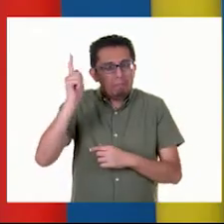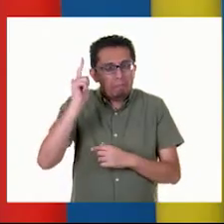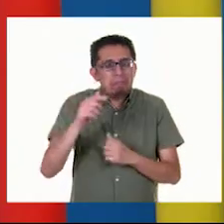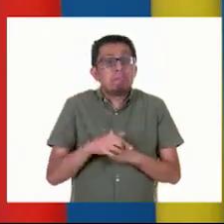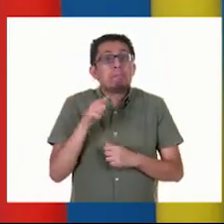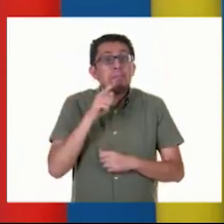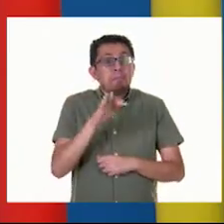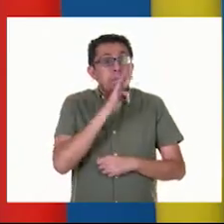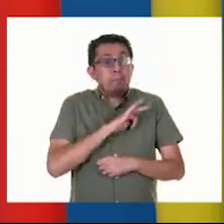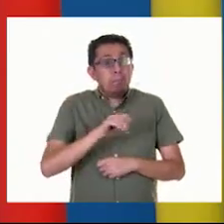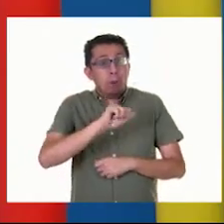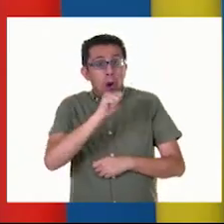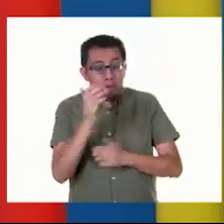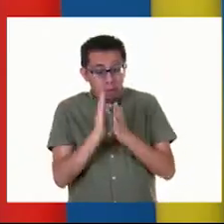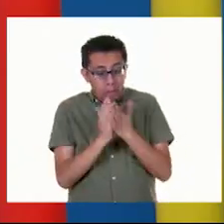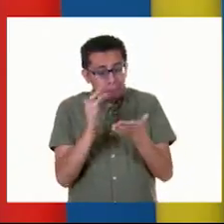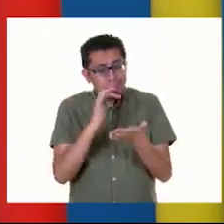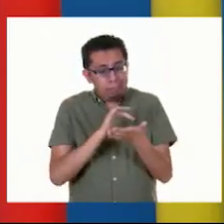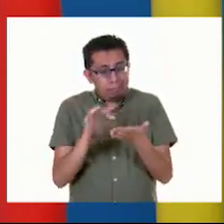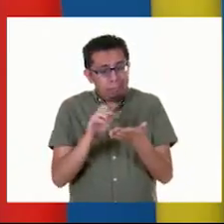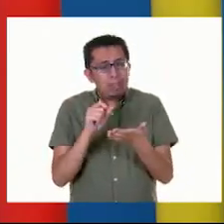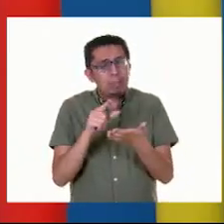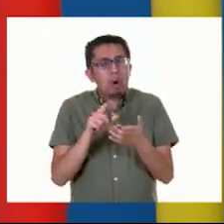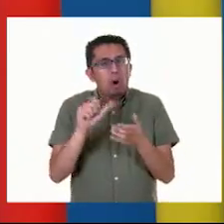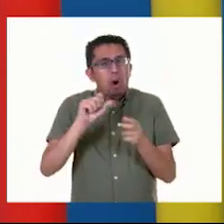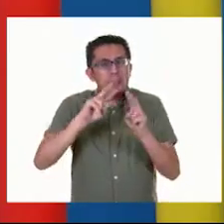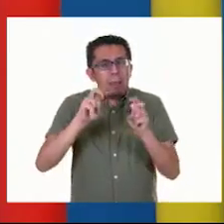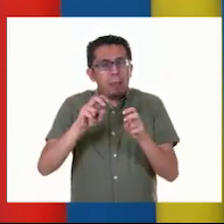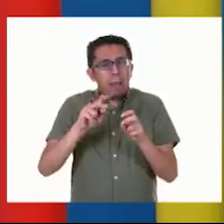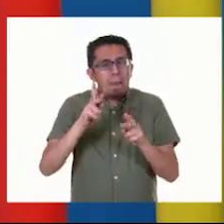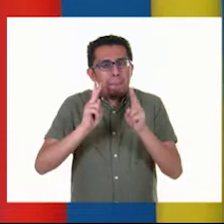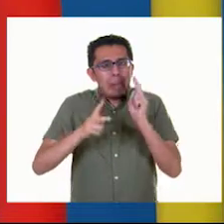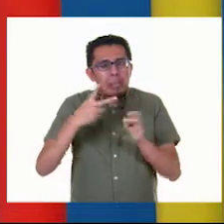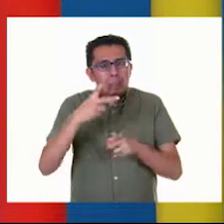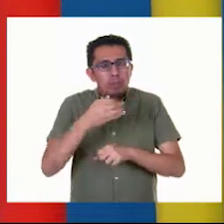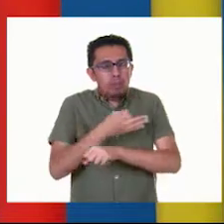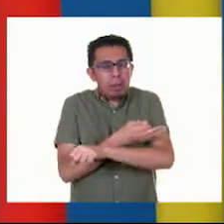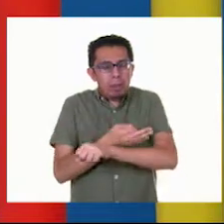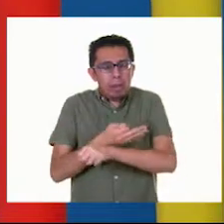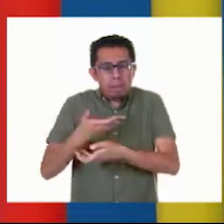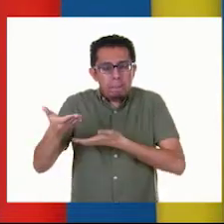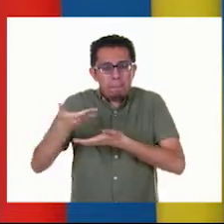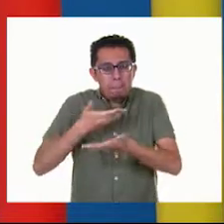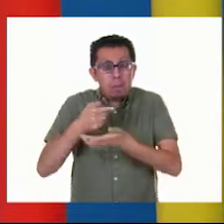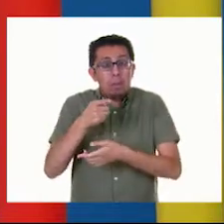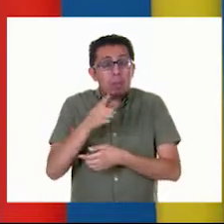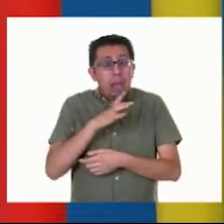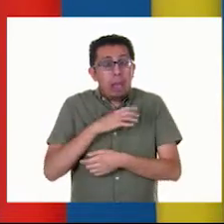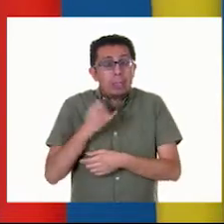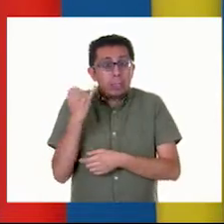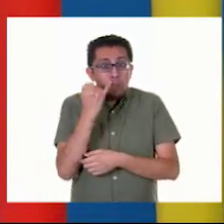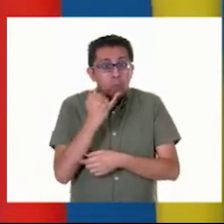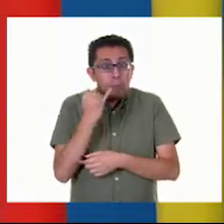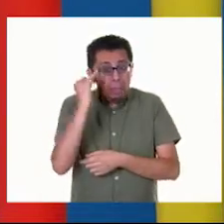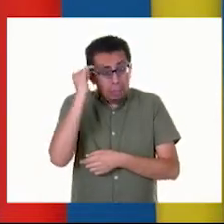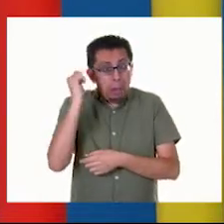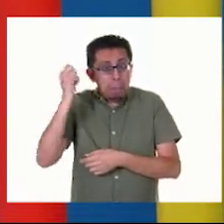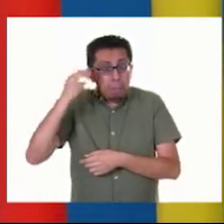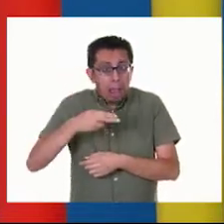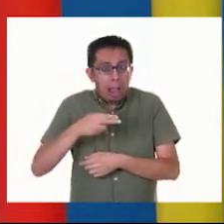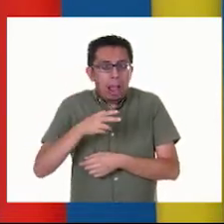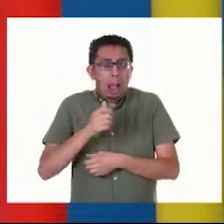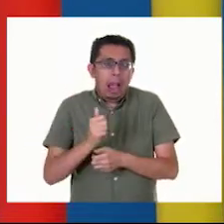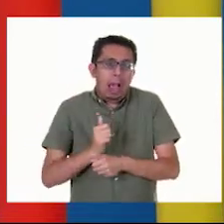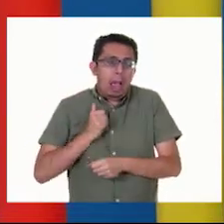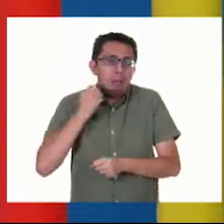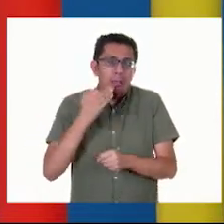Si te es posible, consulta otros libros y comenta el tema de hoy con tu familia. Si tienes la fortuna de hablar una lengua indígena, aprovecha este